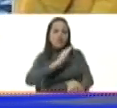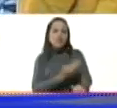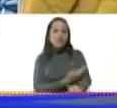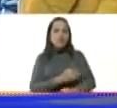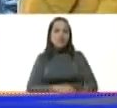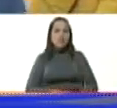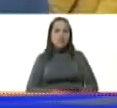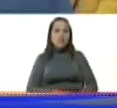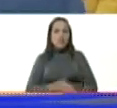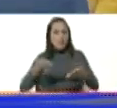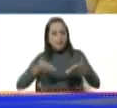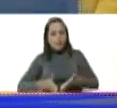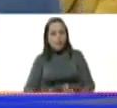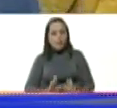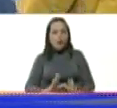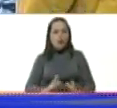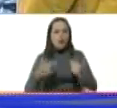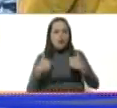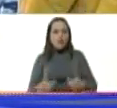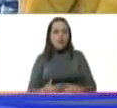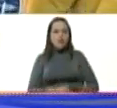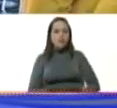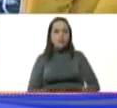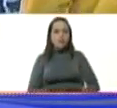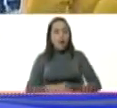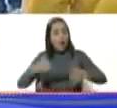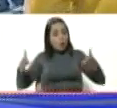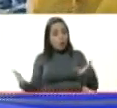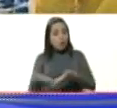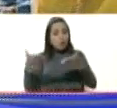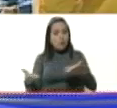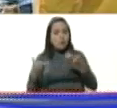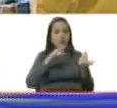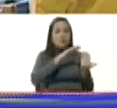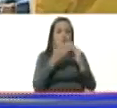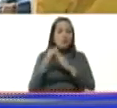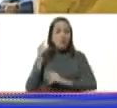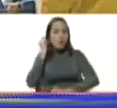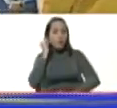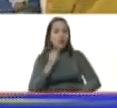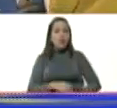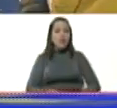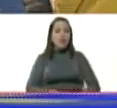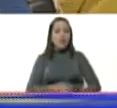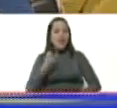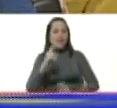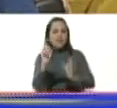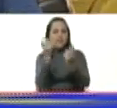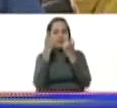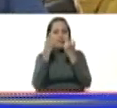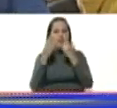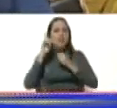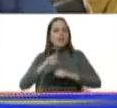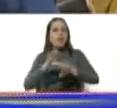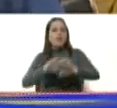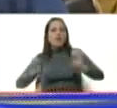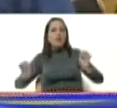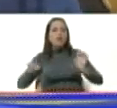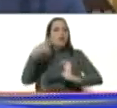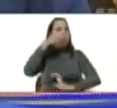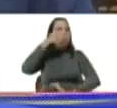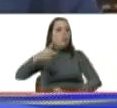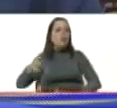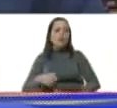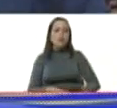humanizado. Presidente, y por eso nuestras promotoras comunales de parto humanizado son unas mujeres que se han formado y son educadoras populares